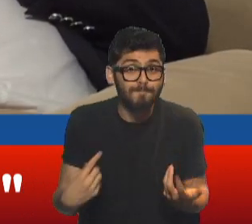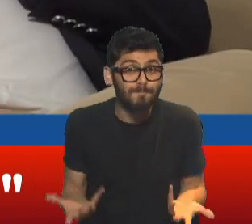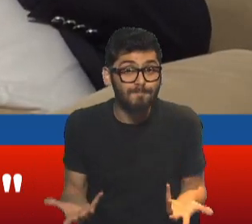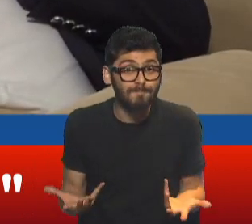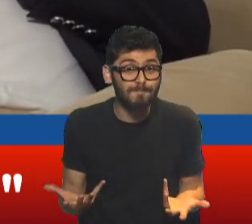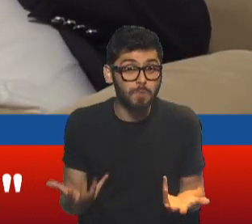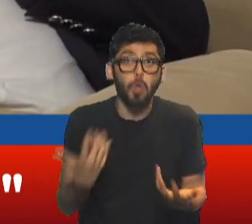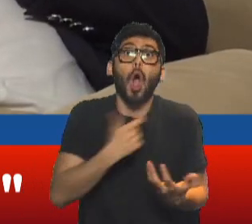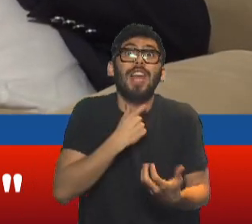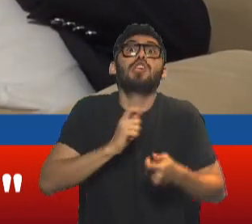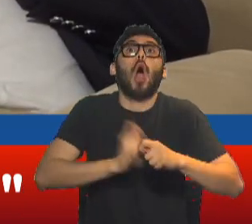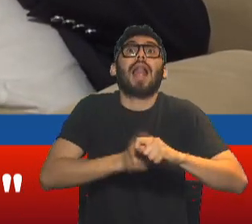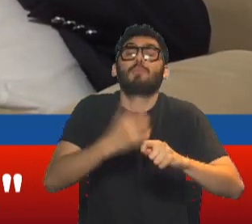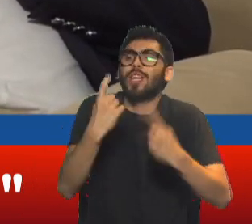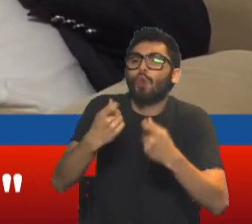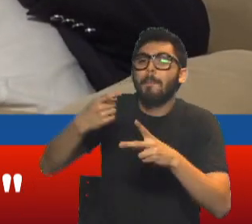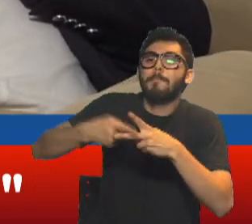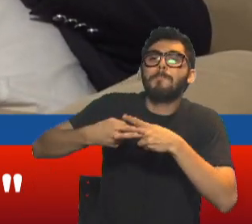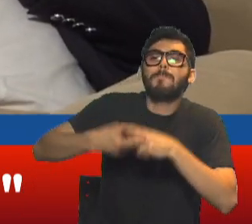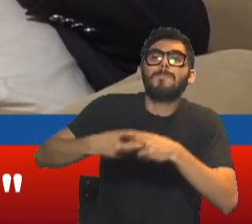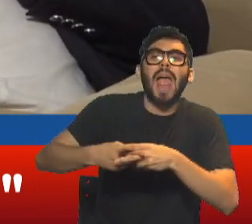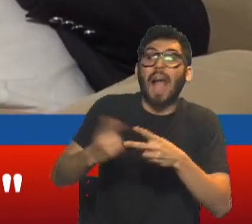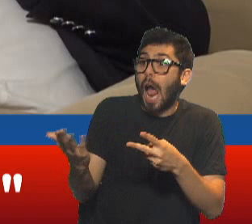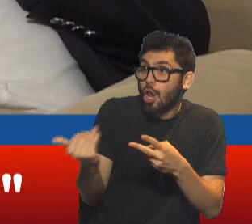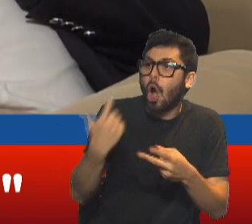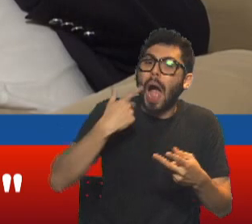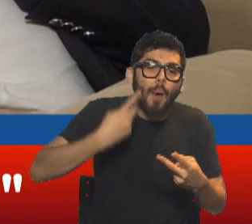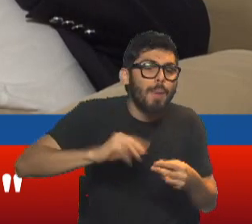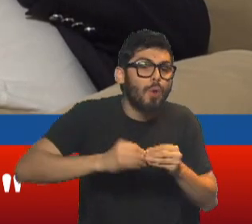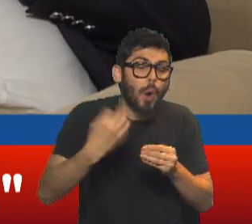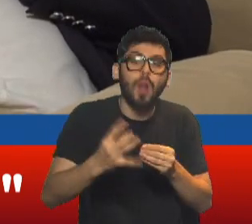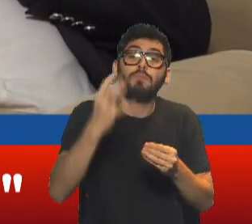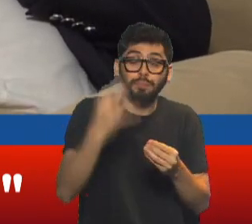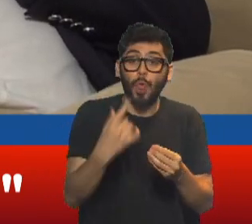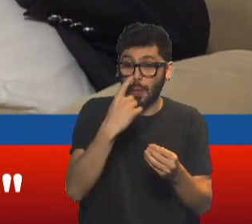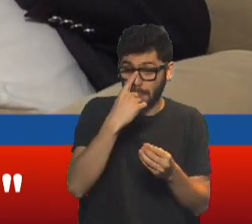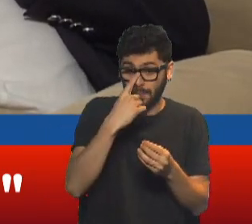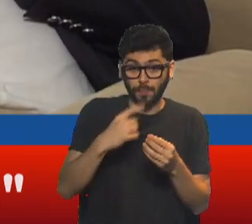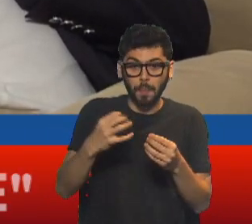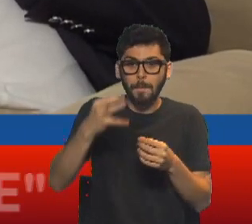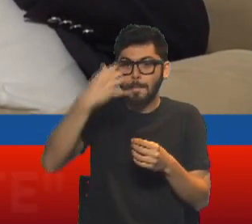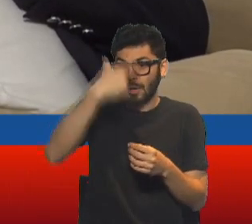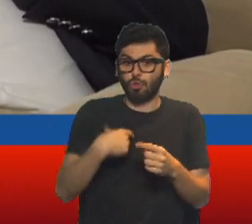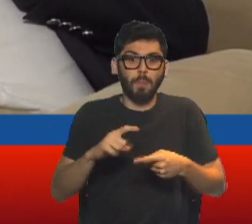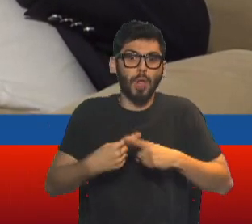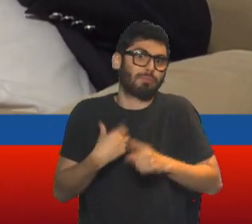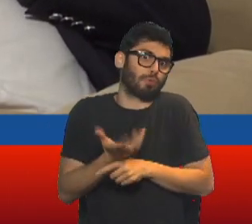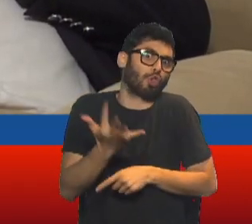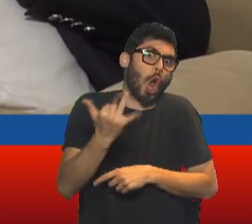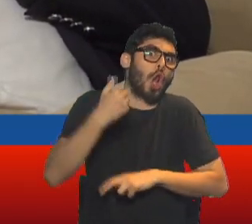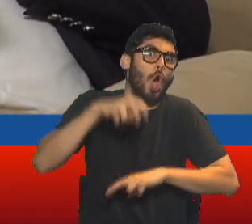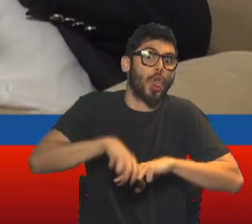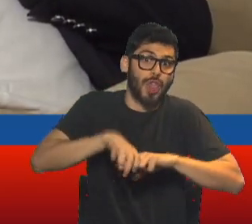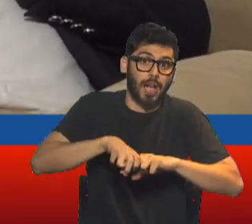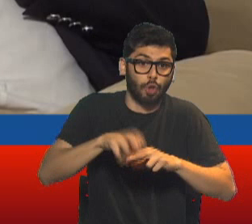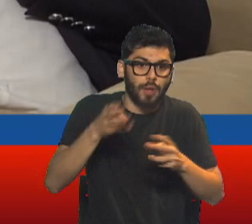eso se requiere un mecánico. Acá se requiere que personas que incluso tomen un poco de distancia del problema, que no estén en el día a día como estamos nosotros, que nos